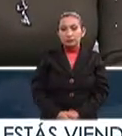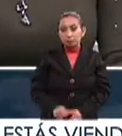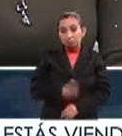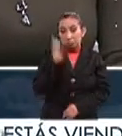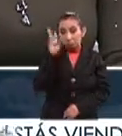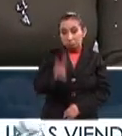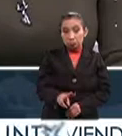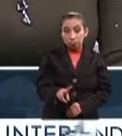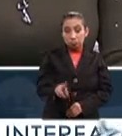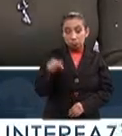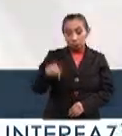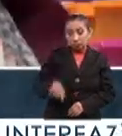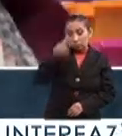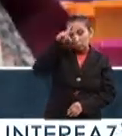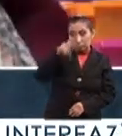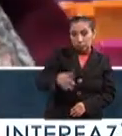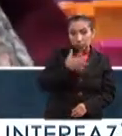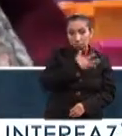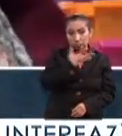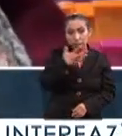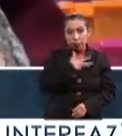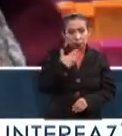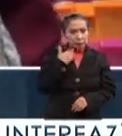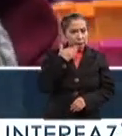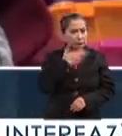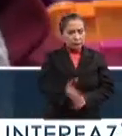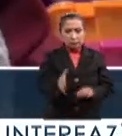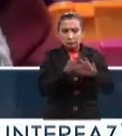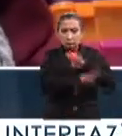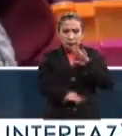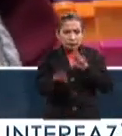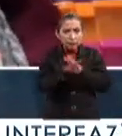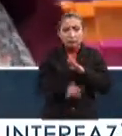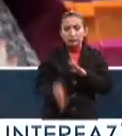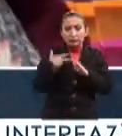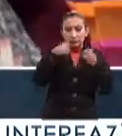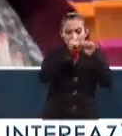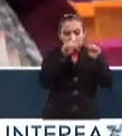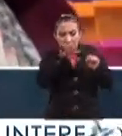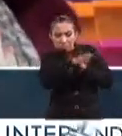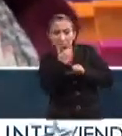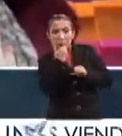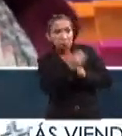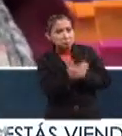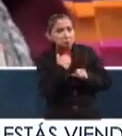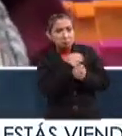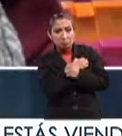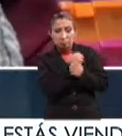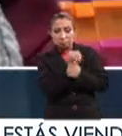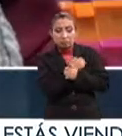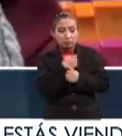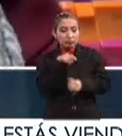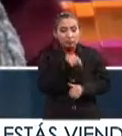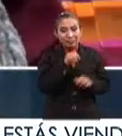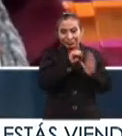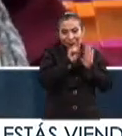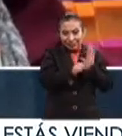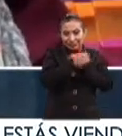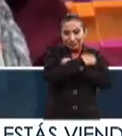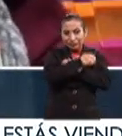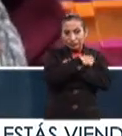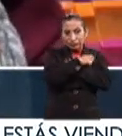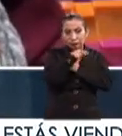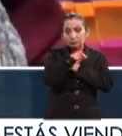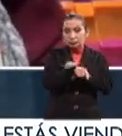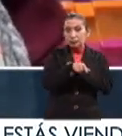di cuenta que aquí en México tenemos una muy buena base de sistema. Nuestro sistema